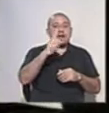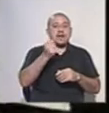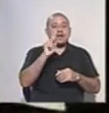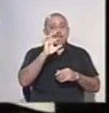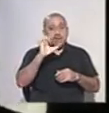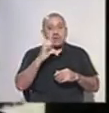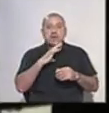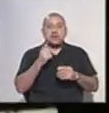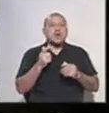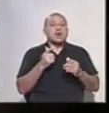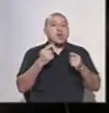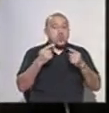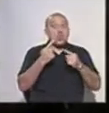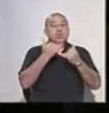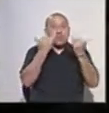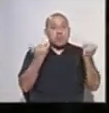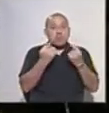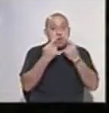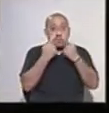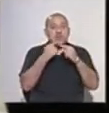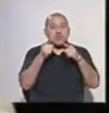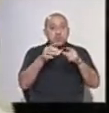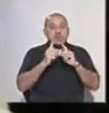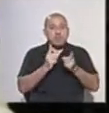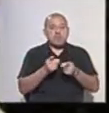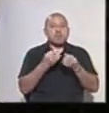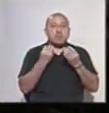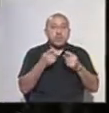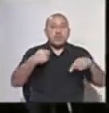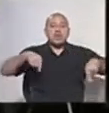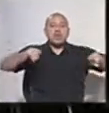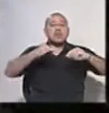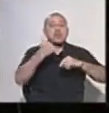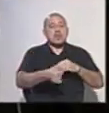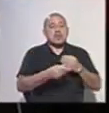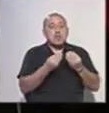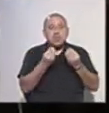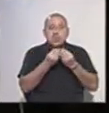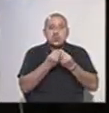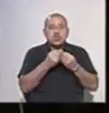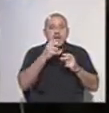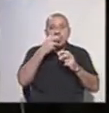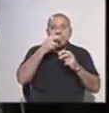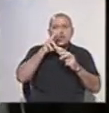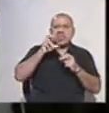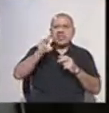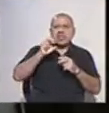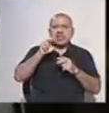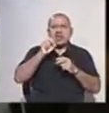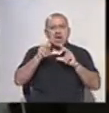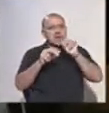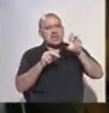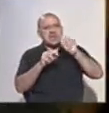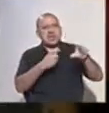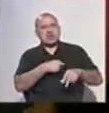espectáculo brutal, que algún día dará para conversar con ellos, porque en definitiva es un espectáculo con mucha crítica, pero no necesariamente crítica política, sino la crítica como